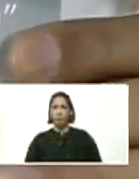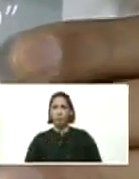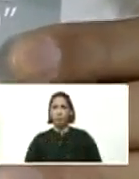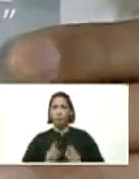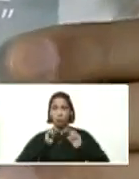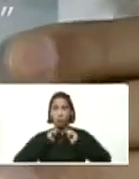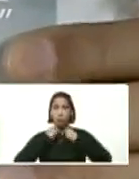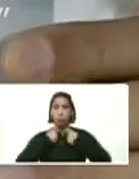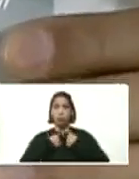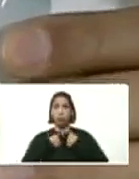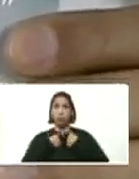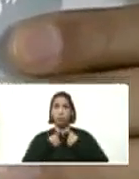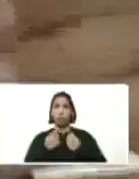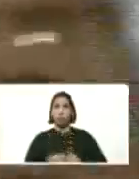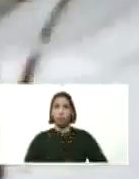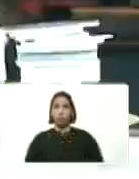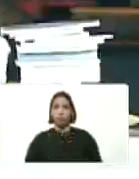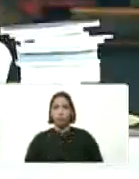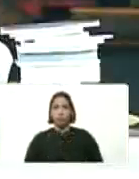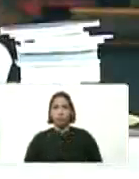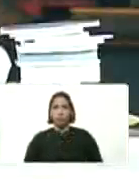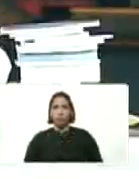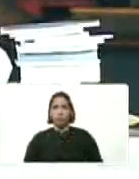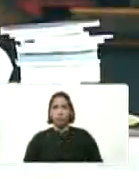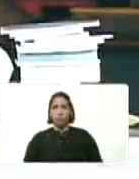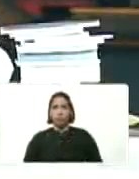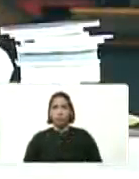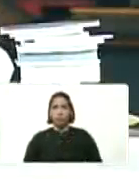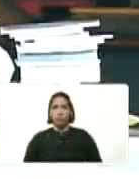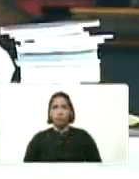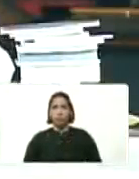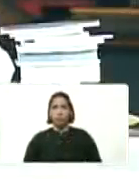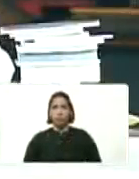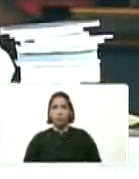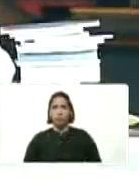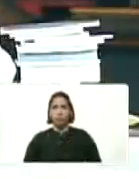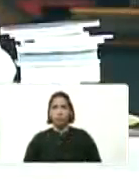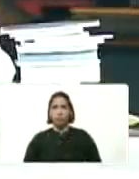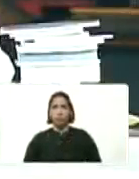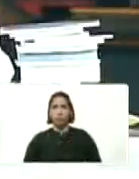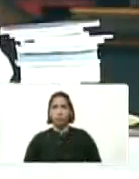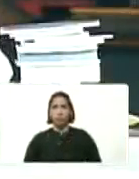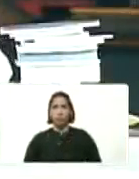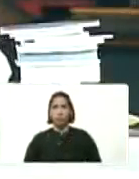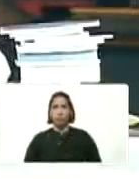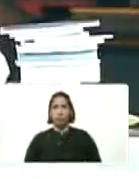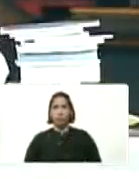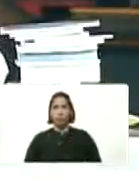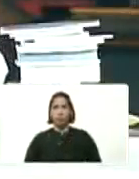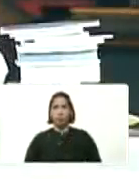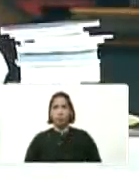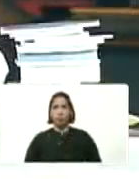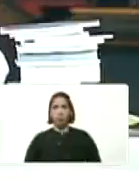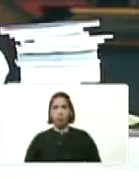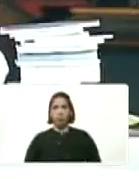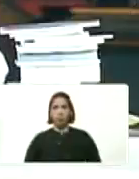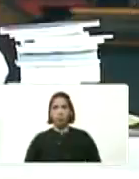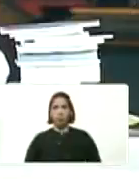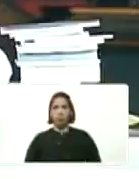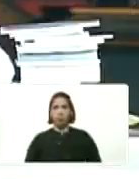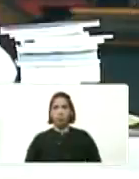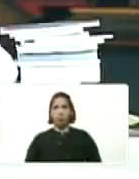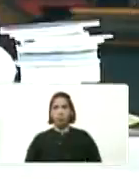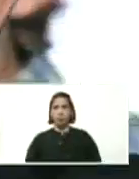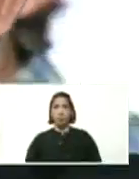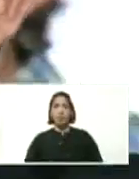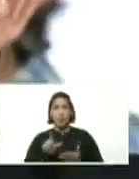Aristóbulo, entrañable maestro. ¿Mm? De la editorial Amilavaca, Amalivaca.